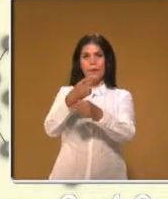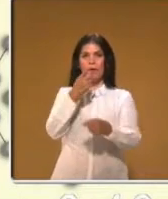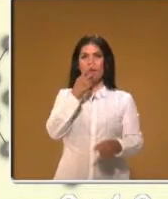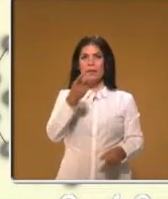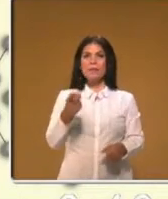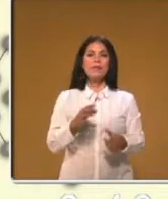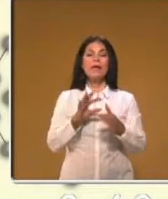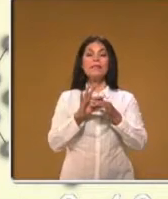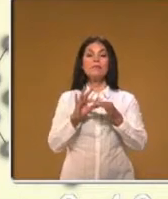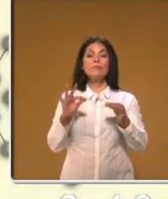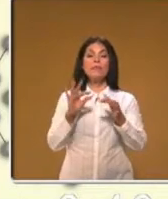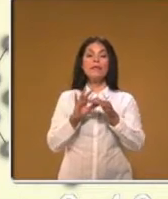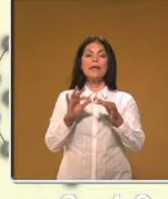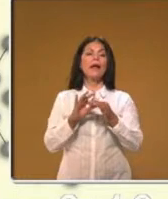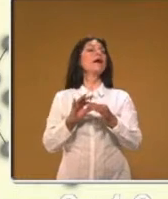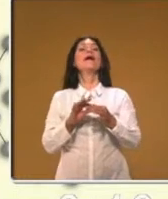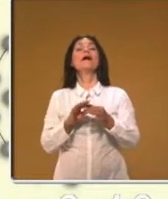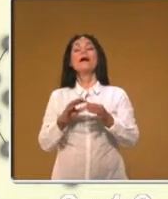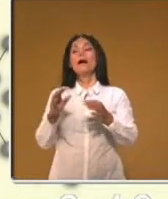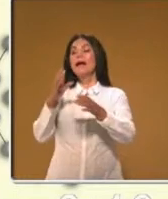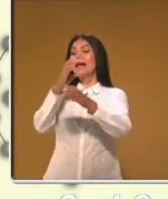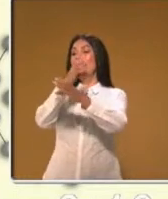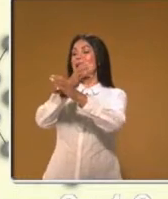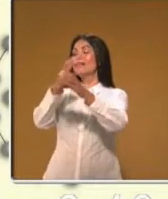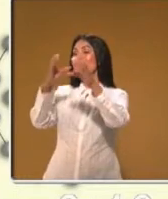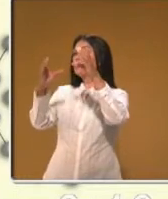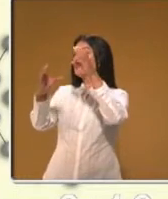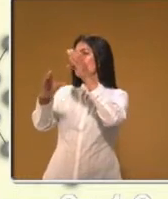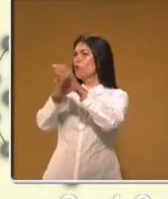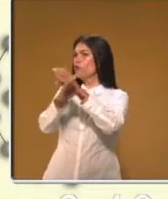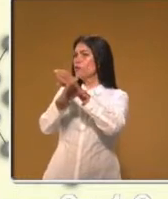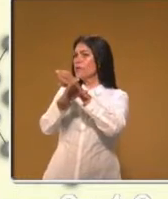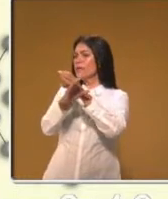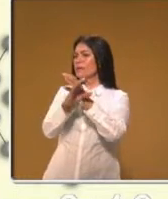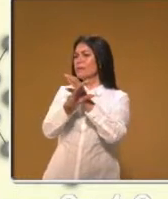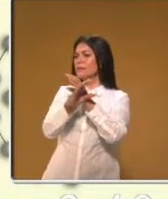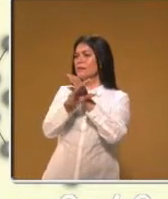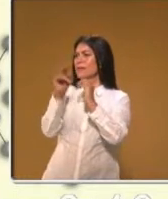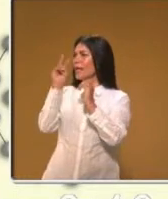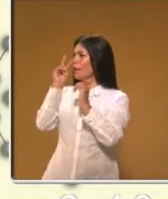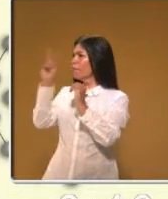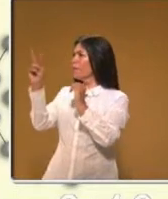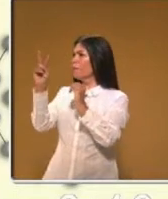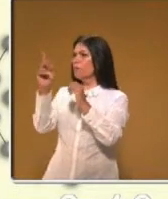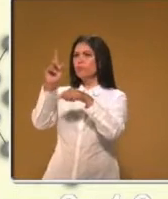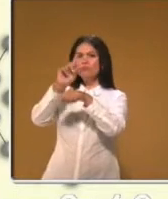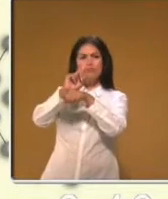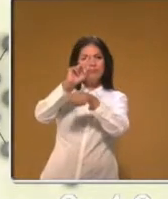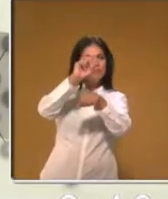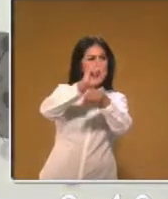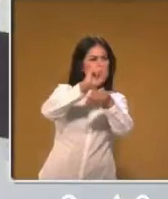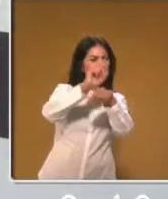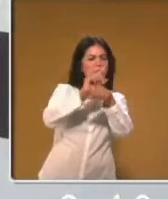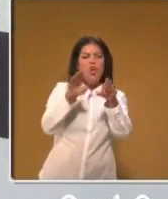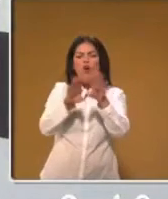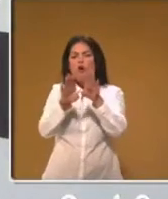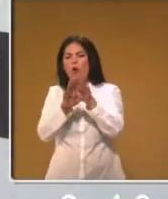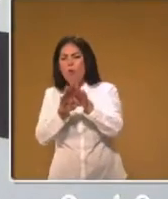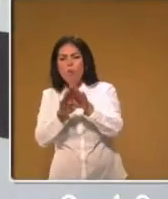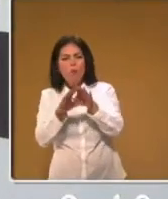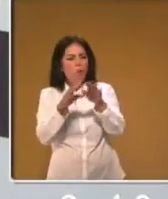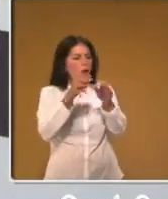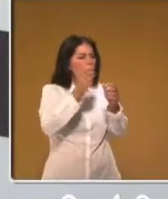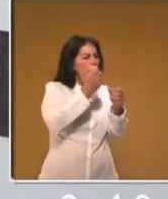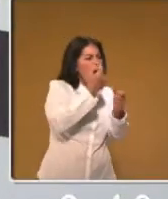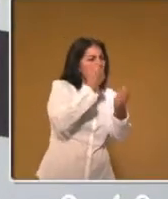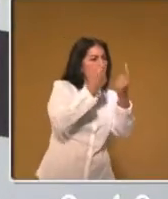es las propiedades de la materia dependen de su estructura y tipo de átomos que la forman. Así es, a partir de